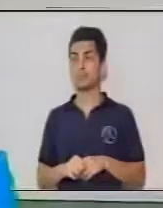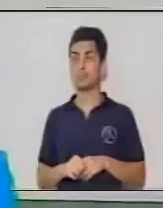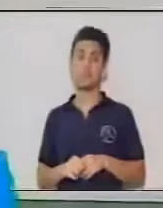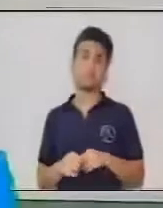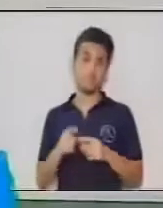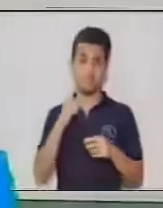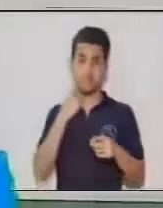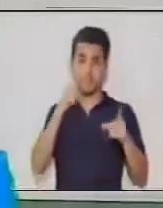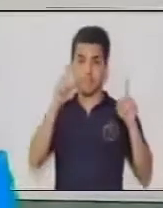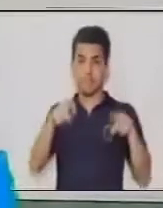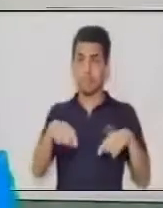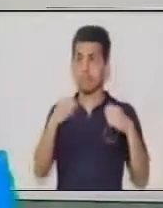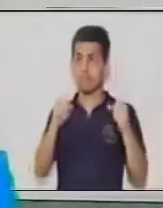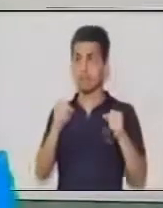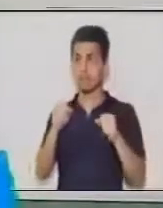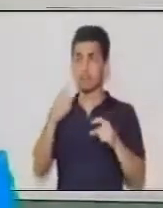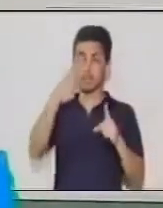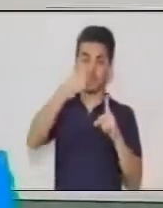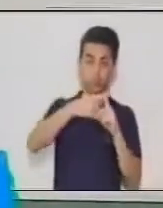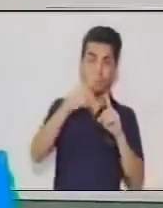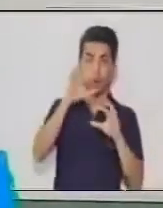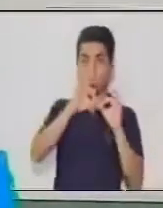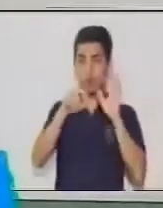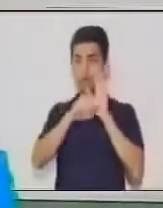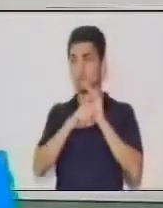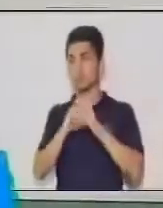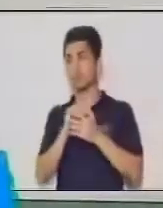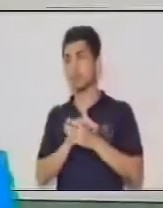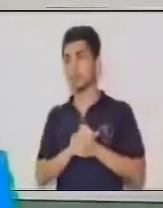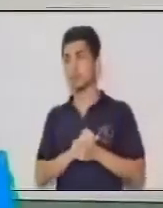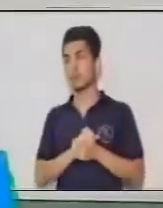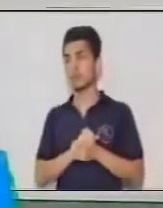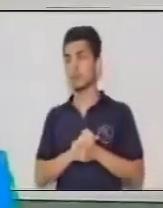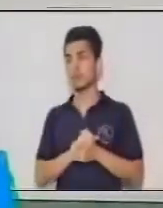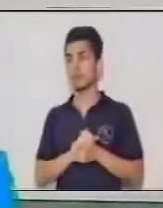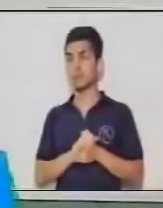Ahora realicemos las sumas o las restas. Esto se anula.